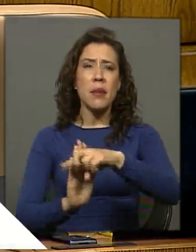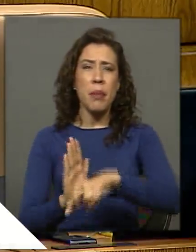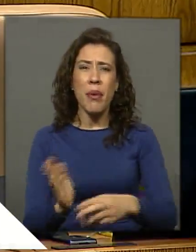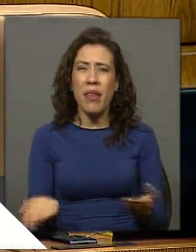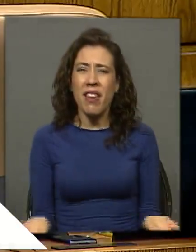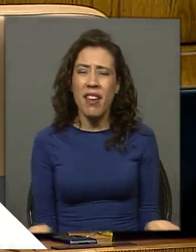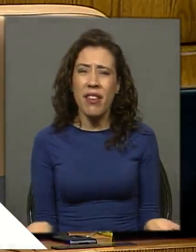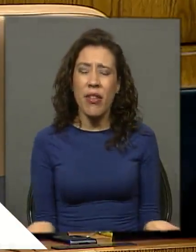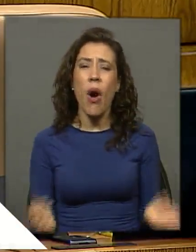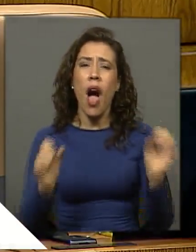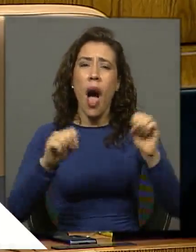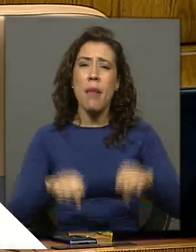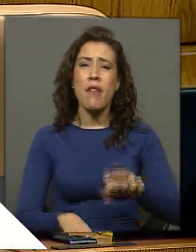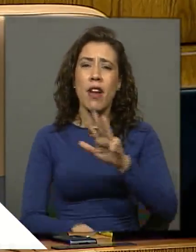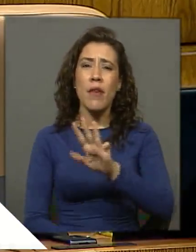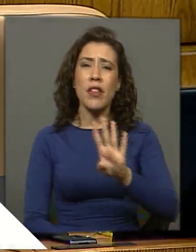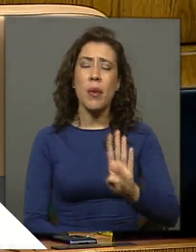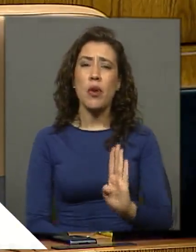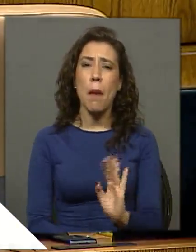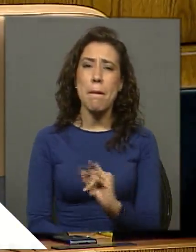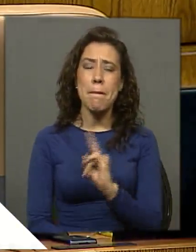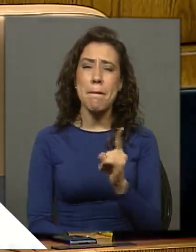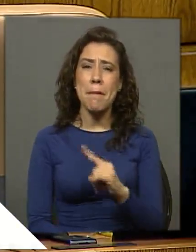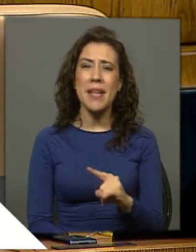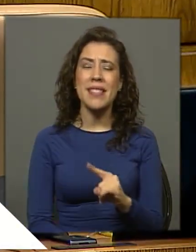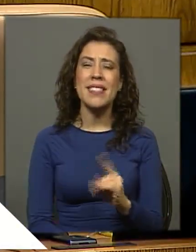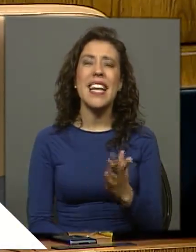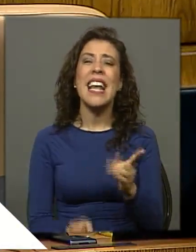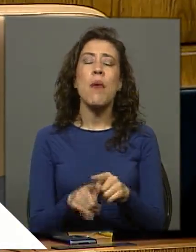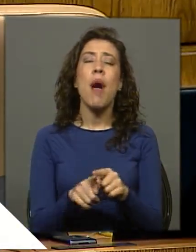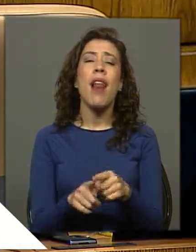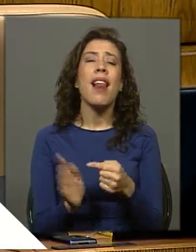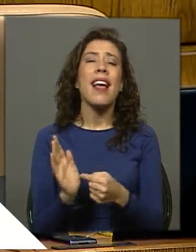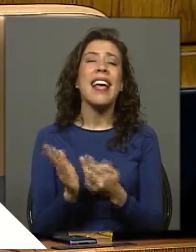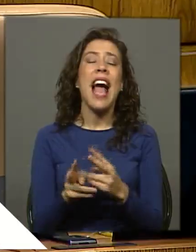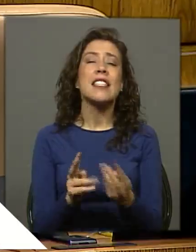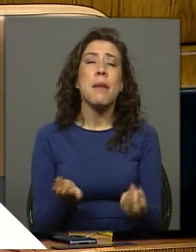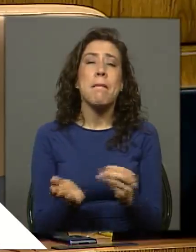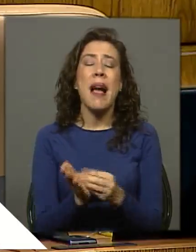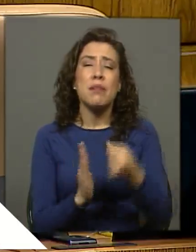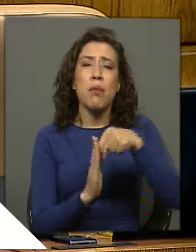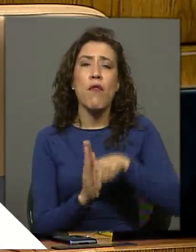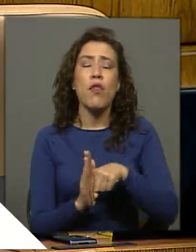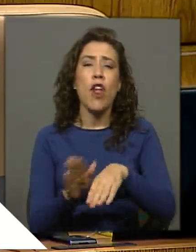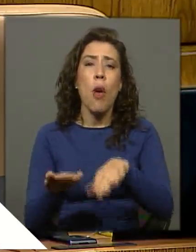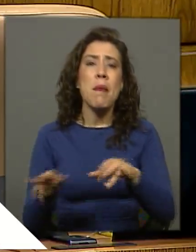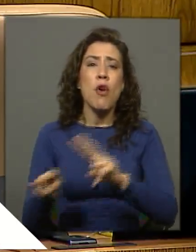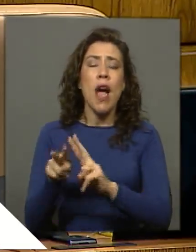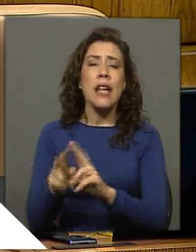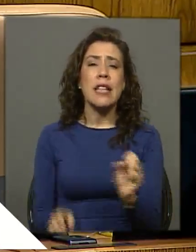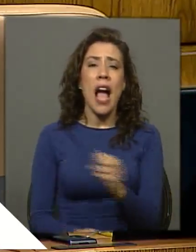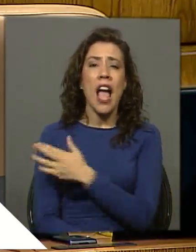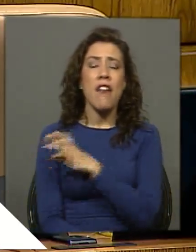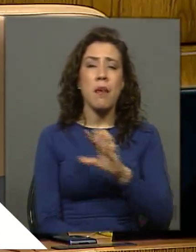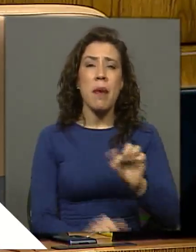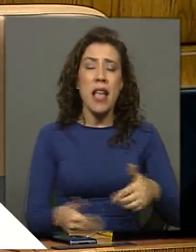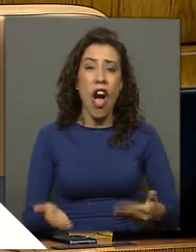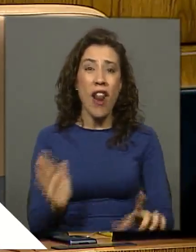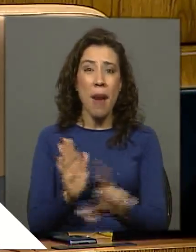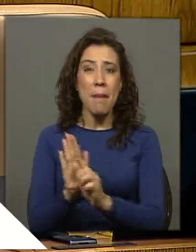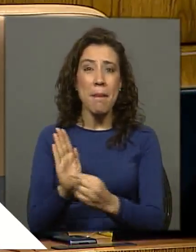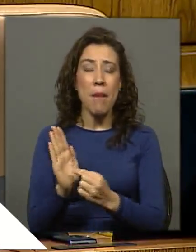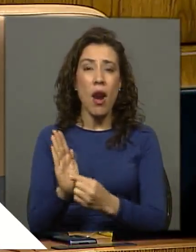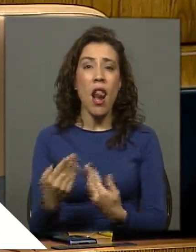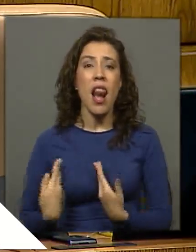y aprueban el 94 bis que lo que insisto profundiza el modelo de la AFP y hoy día por ley